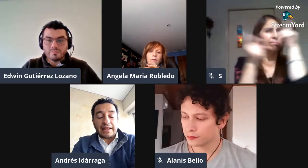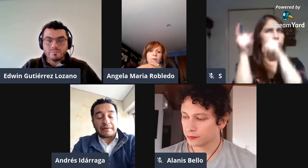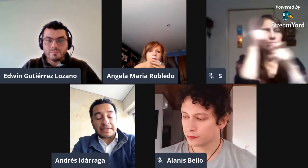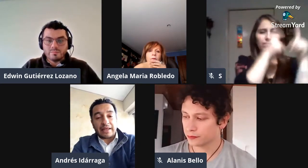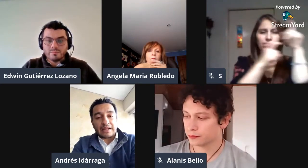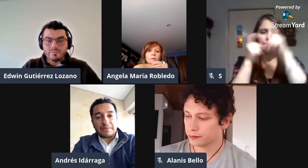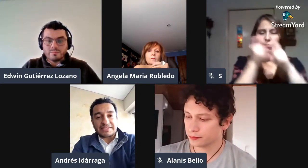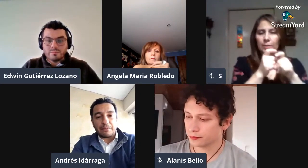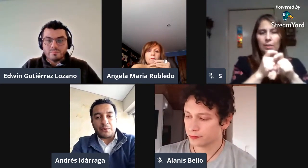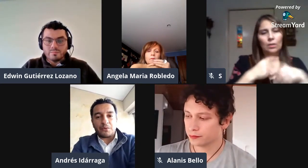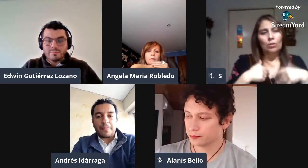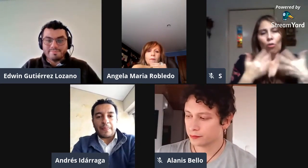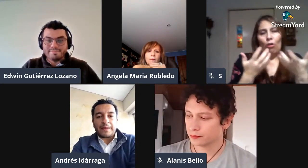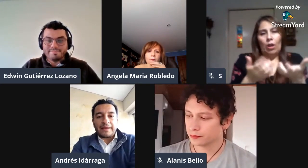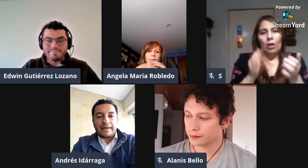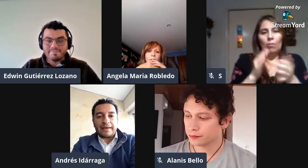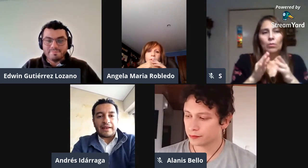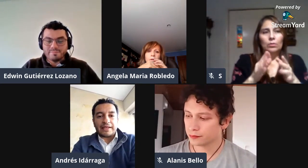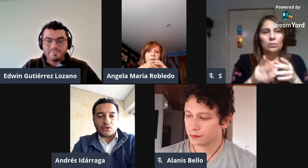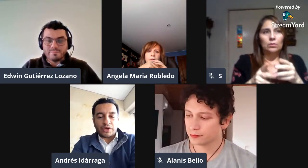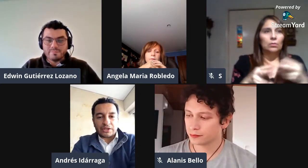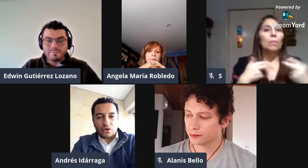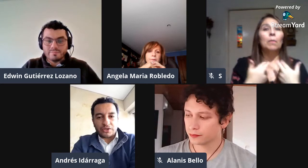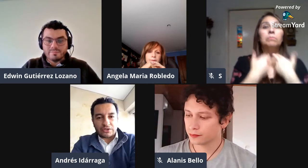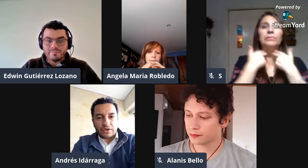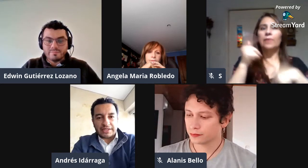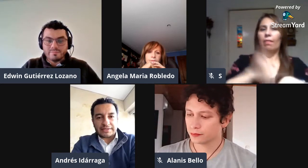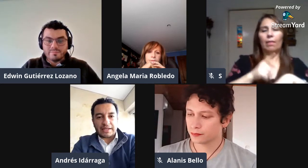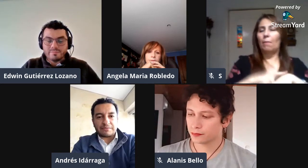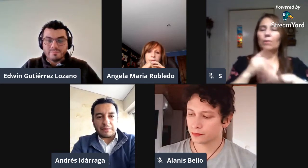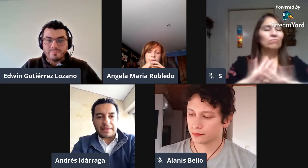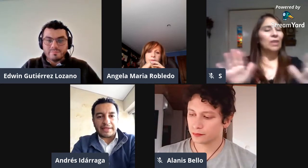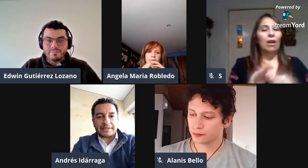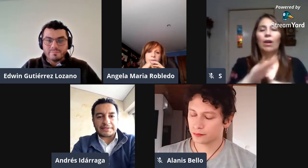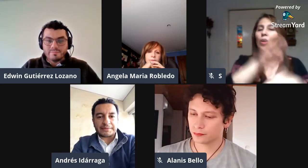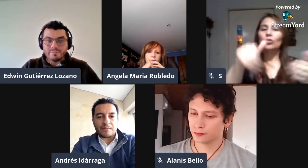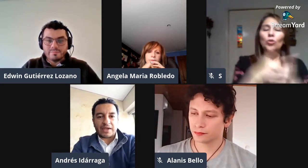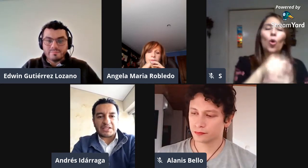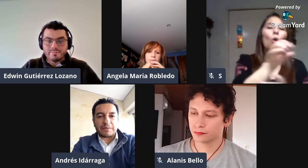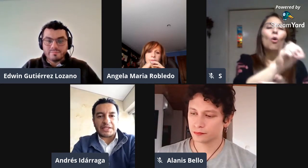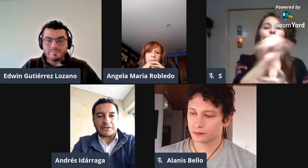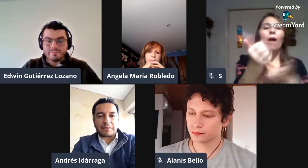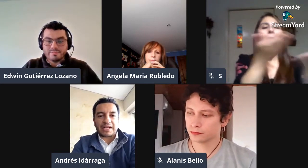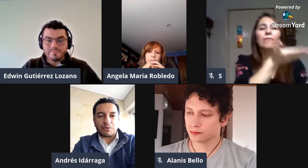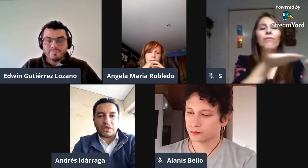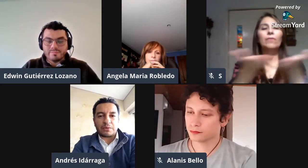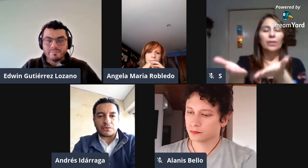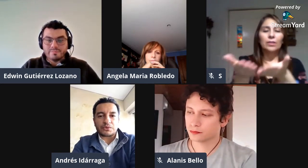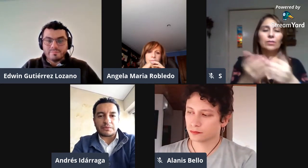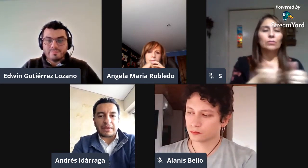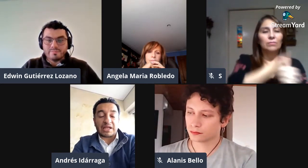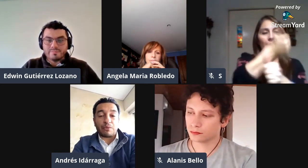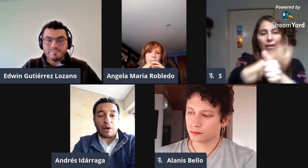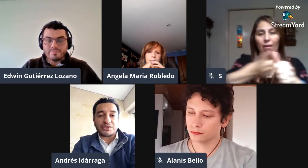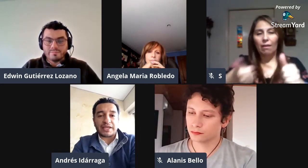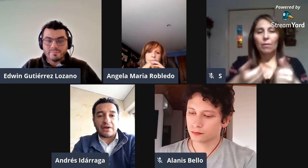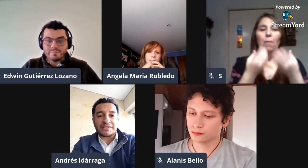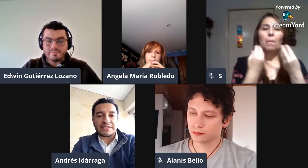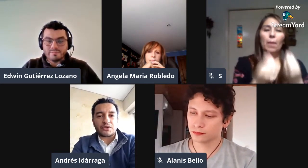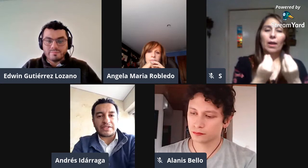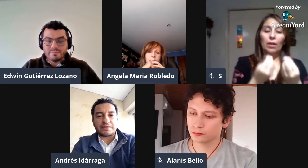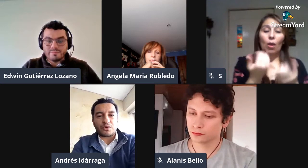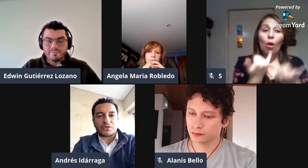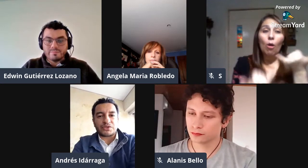sin querer quitarles más tiempo, les doy a todos y a todas las bienvenidas respectivas para que podamos